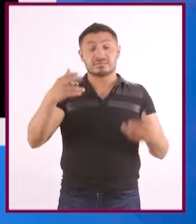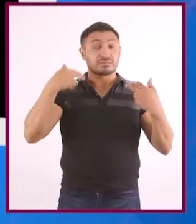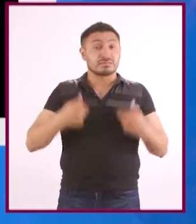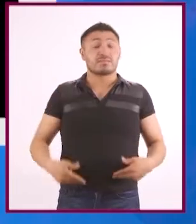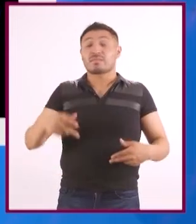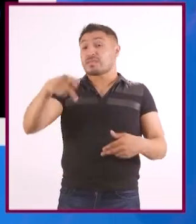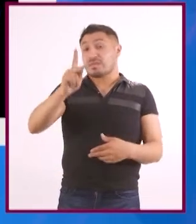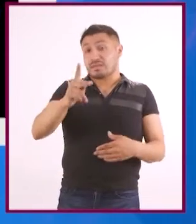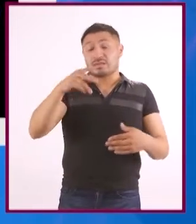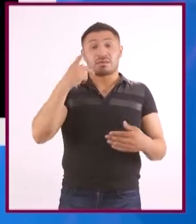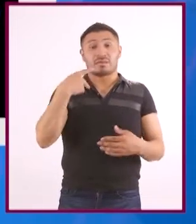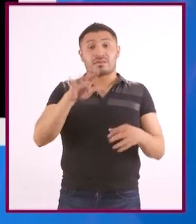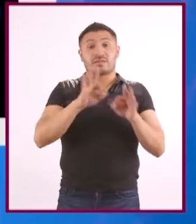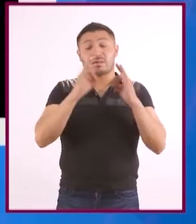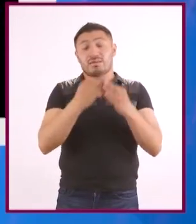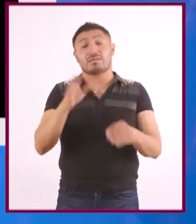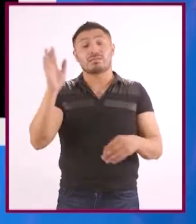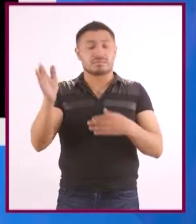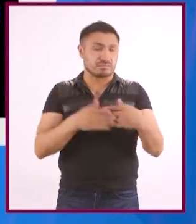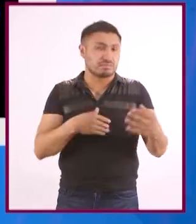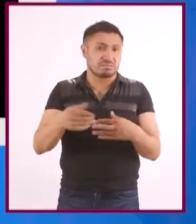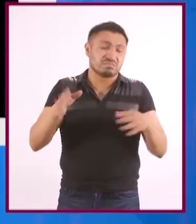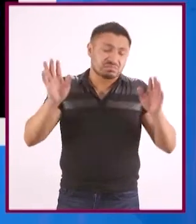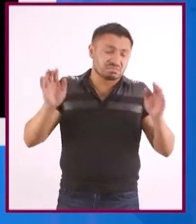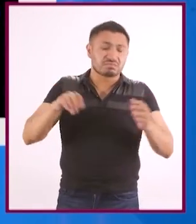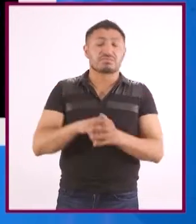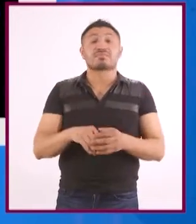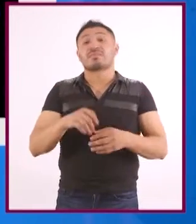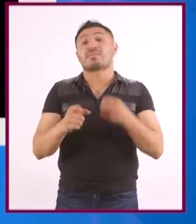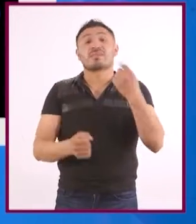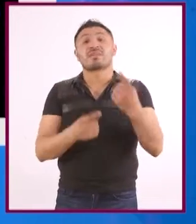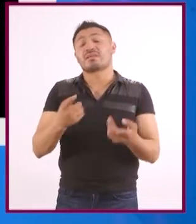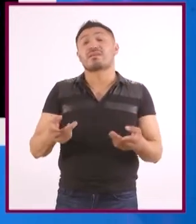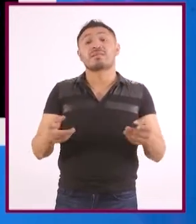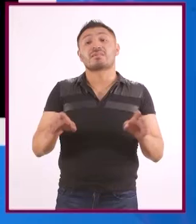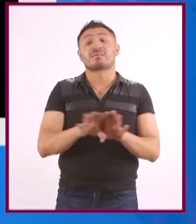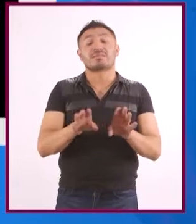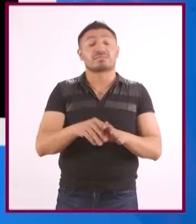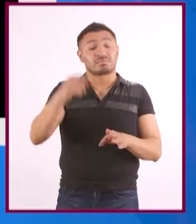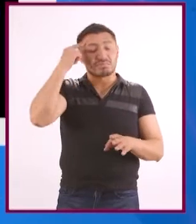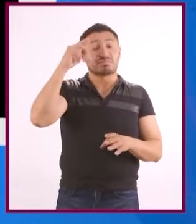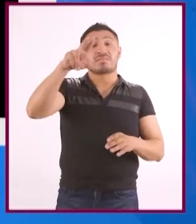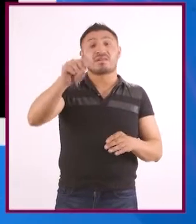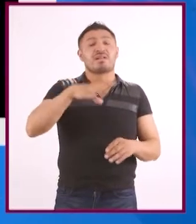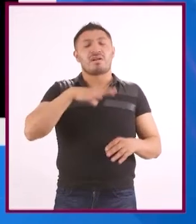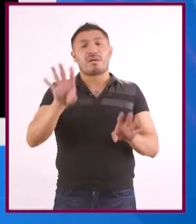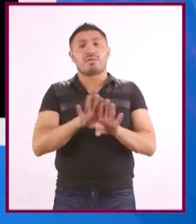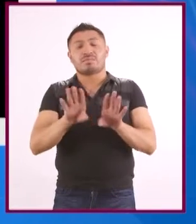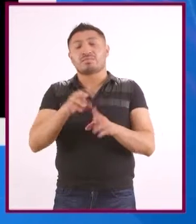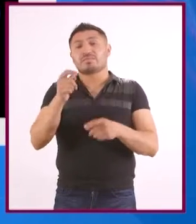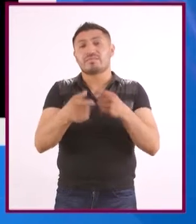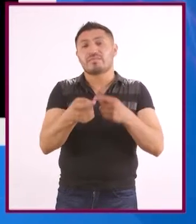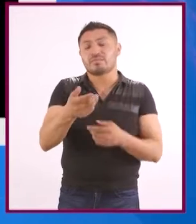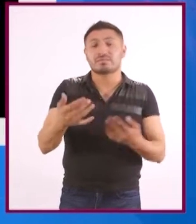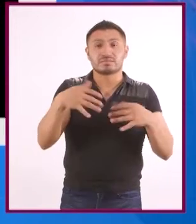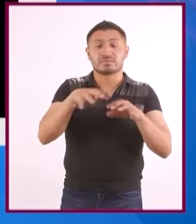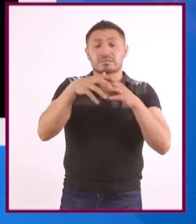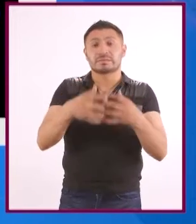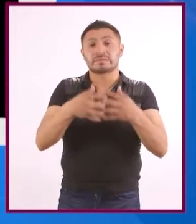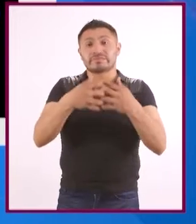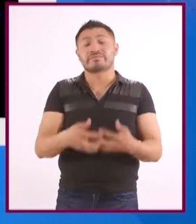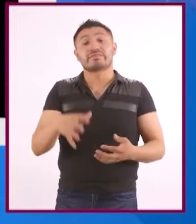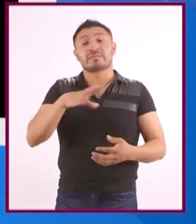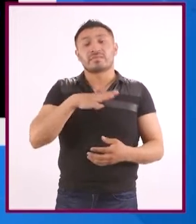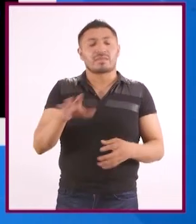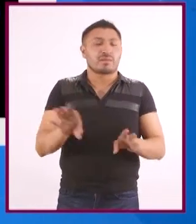humano, pero en su forma, digamos, más moderna, las primeras reflexiones como ya un poco más sistematizadas en la materia, pues